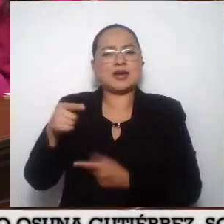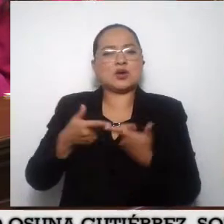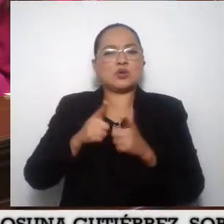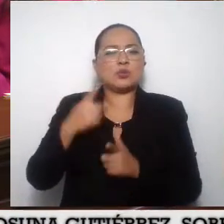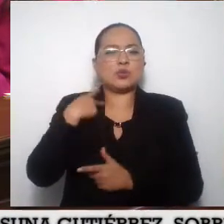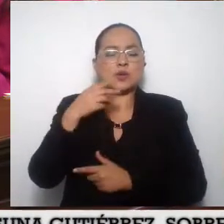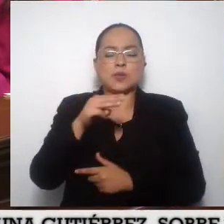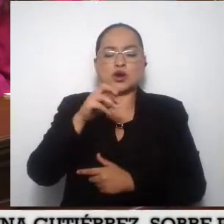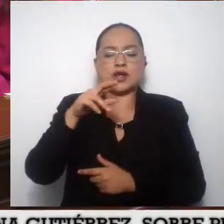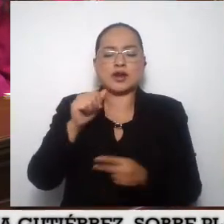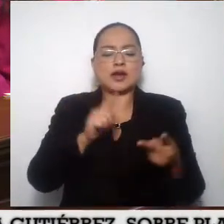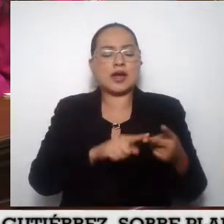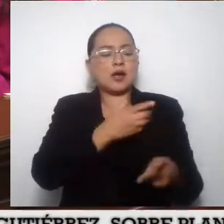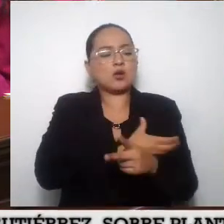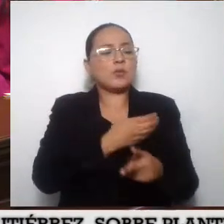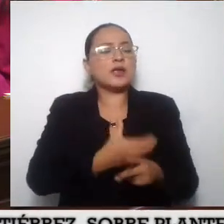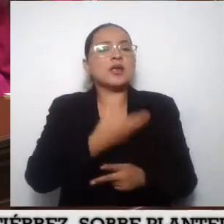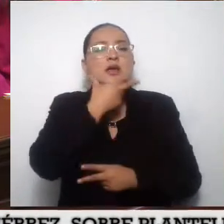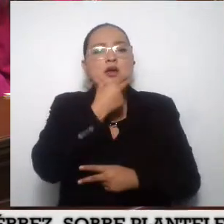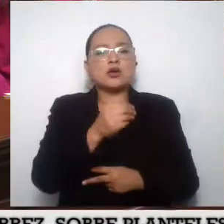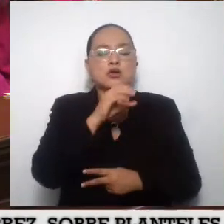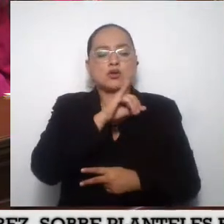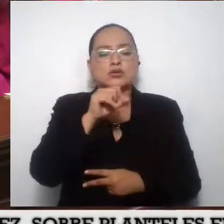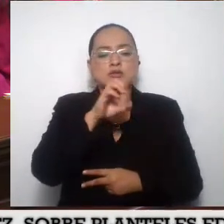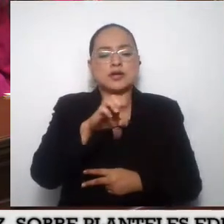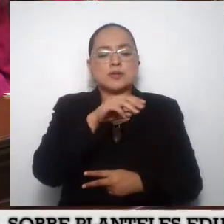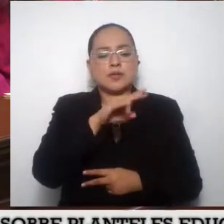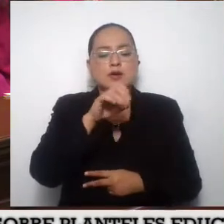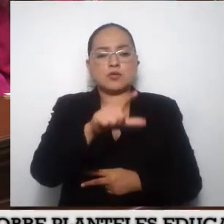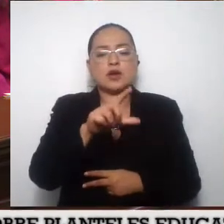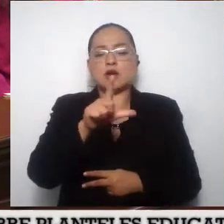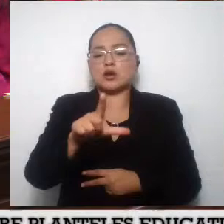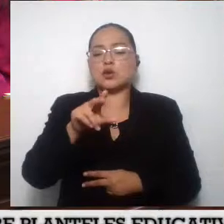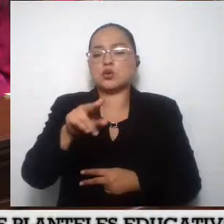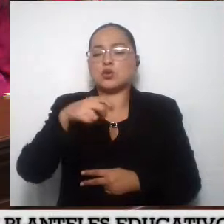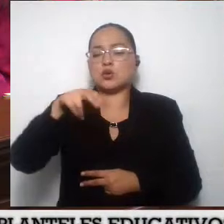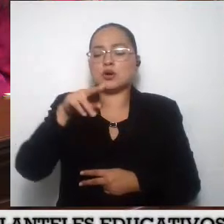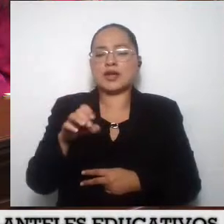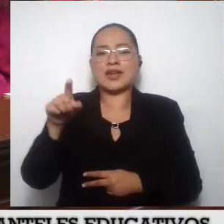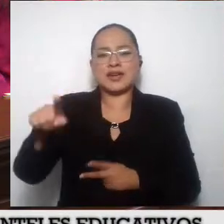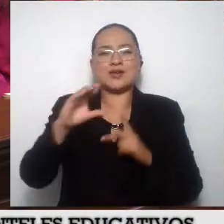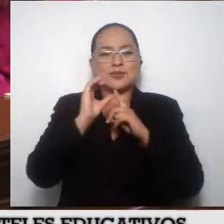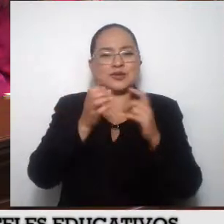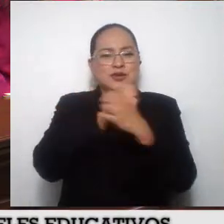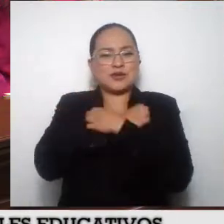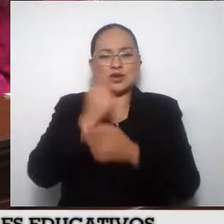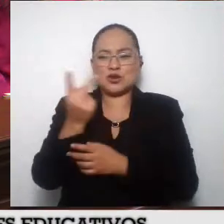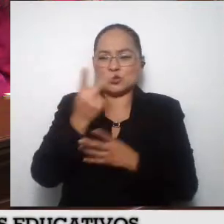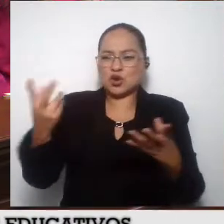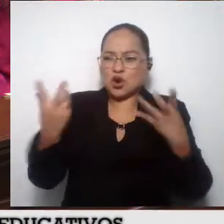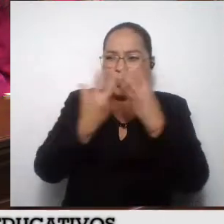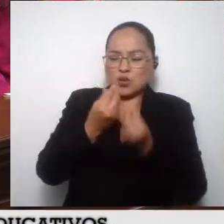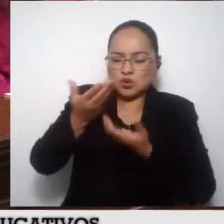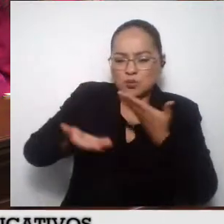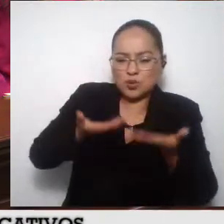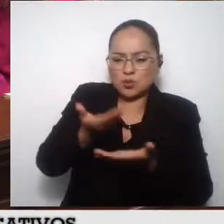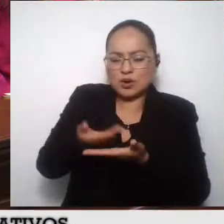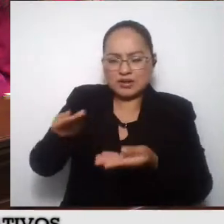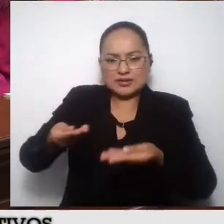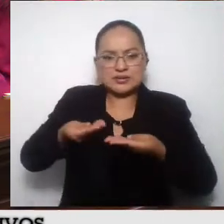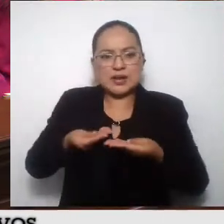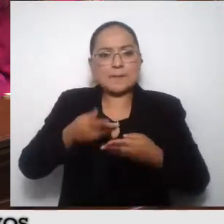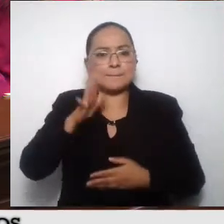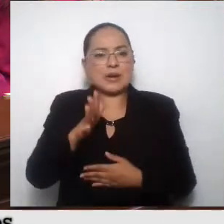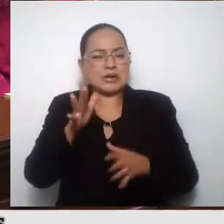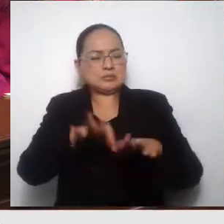Educación, el compañero José Manuel Luque, pudieran retomar ese tema, porque pues pareciera no importante, pero nos tiene